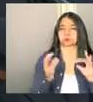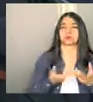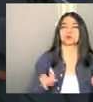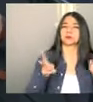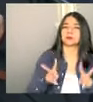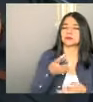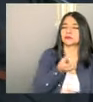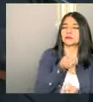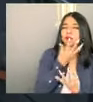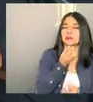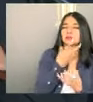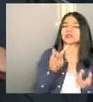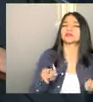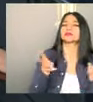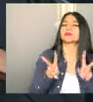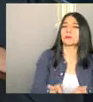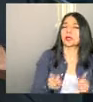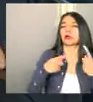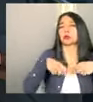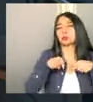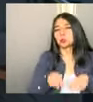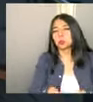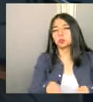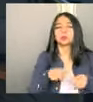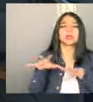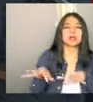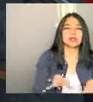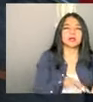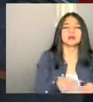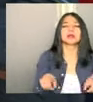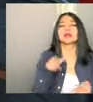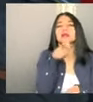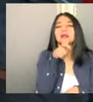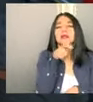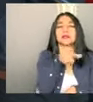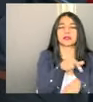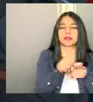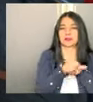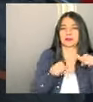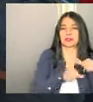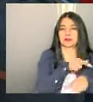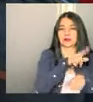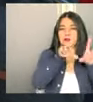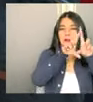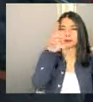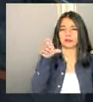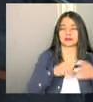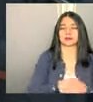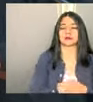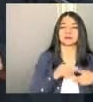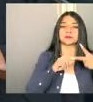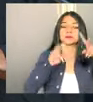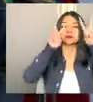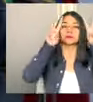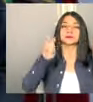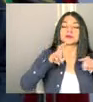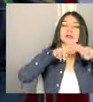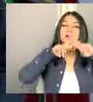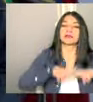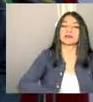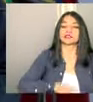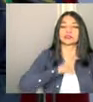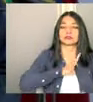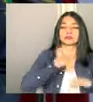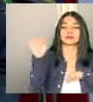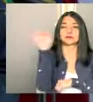alguna información que evidentemente vamos a preguntarle a quien está haciendo la administración de la empresa. Segundo, el tema de la revisión técnica vehicular, para